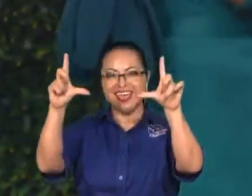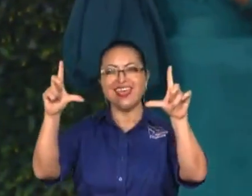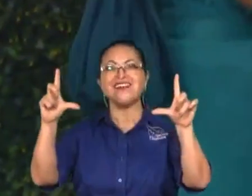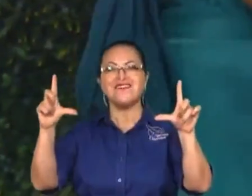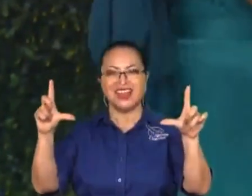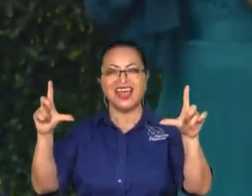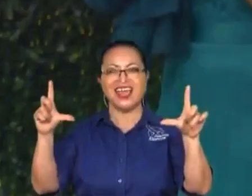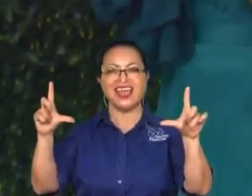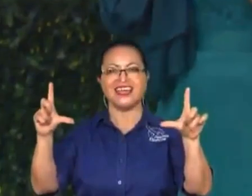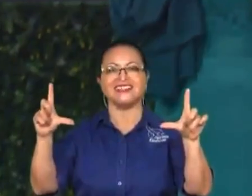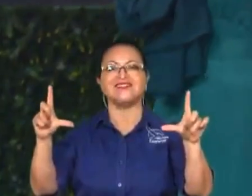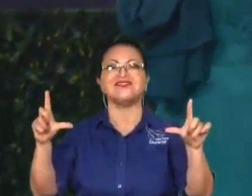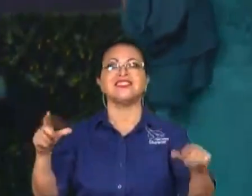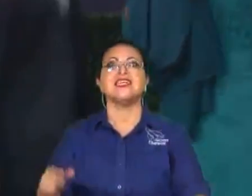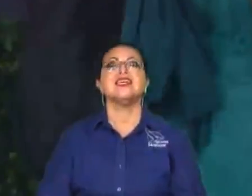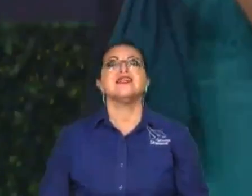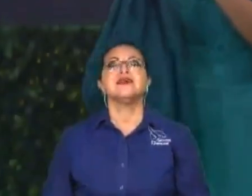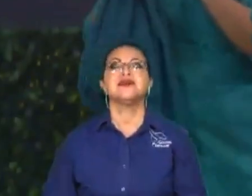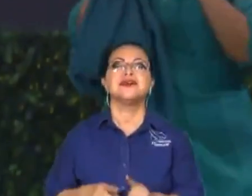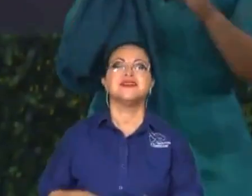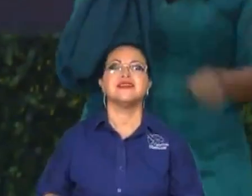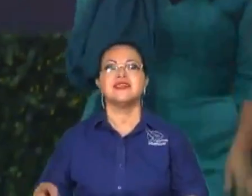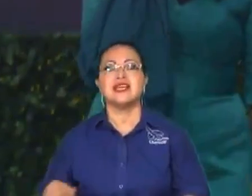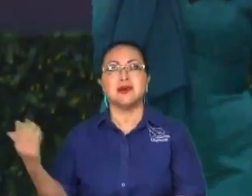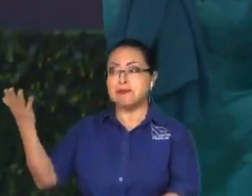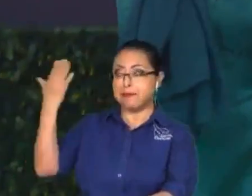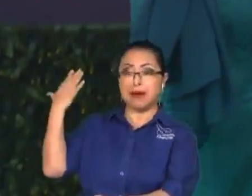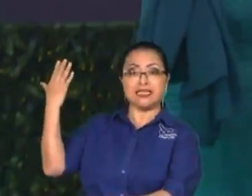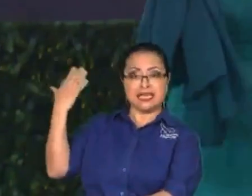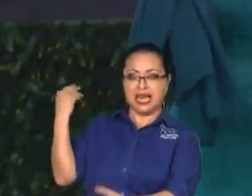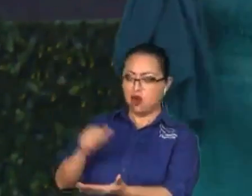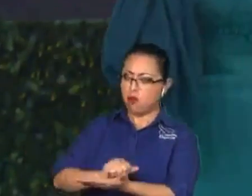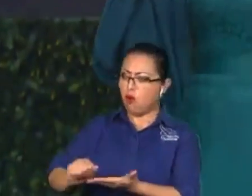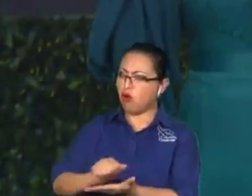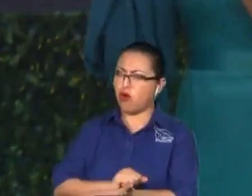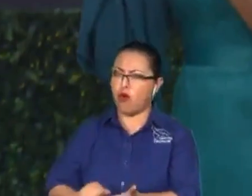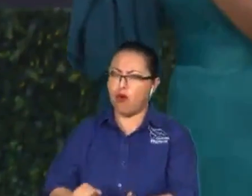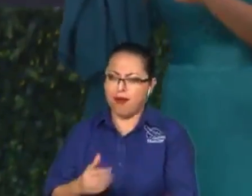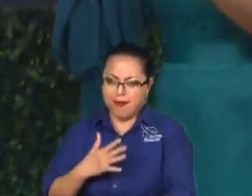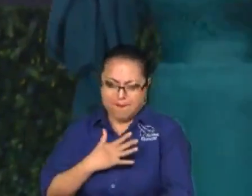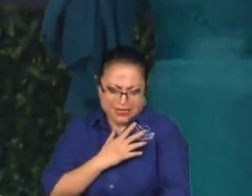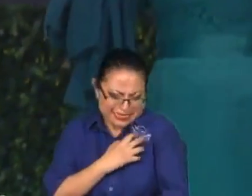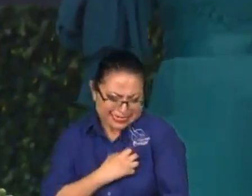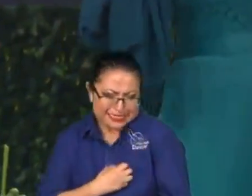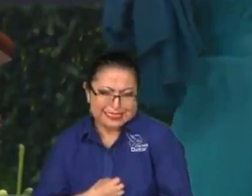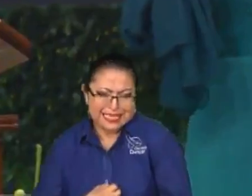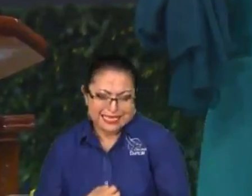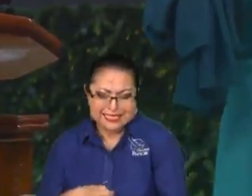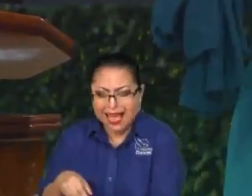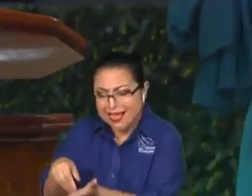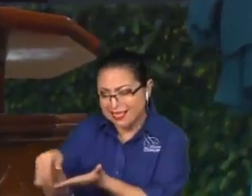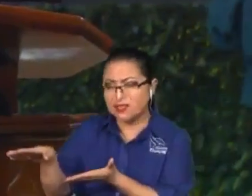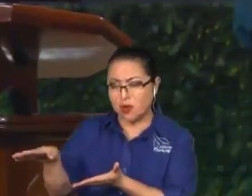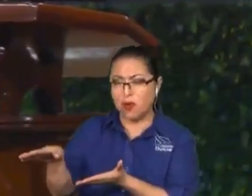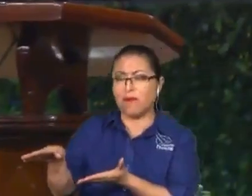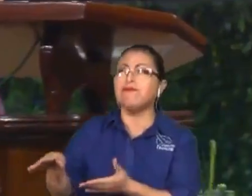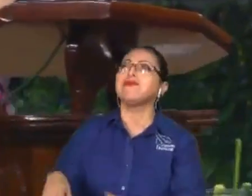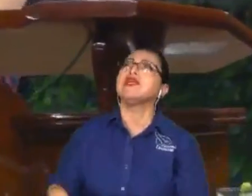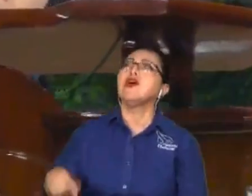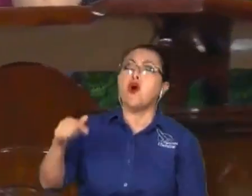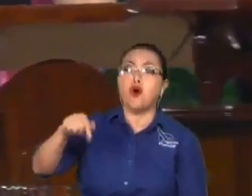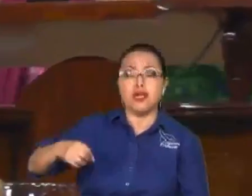Puedes danzar con libertad. Mi pasado borró, mi tristeza quitó. Hoy nueva